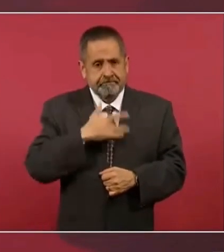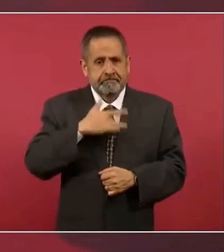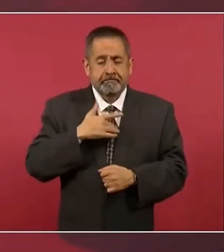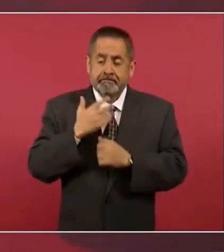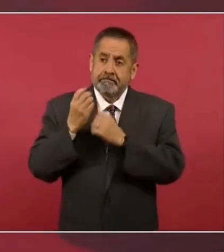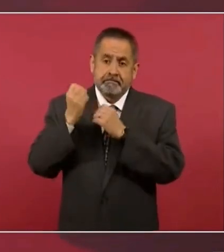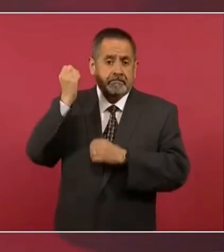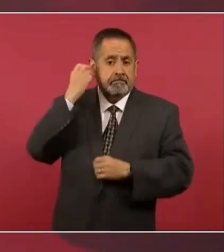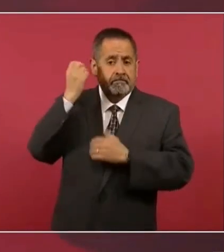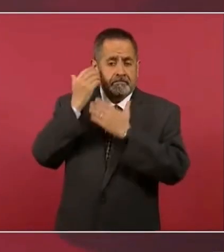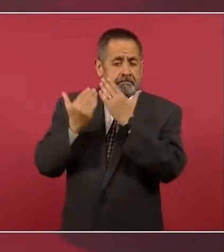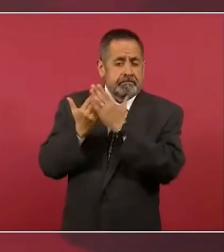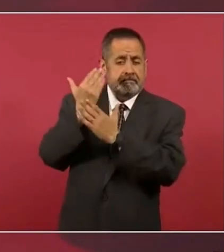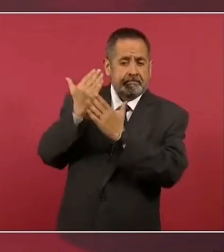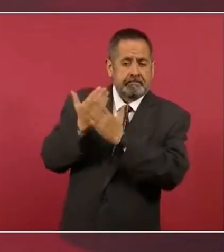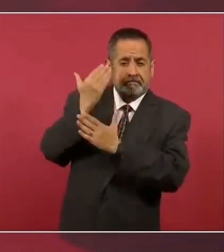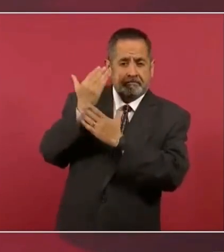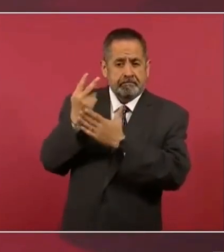mañaneras.